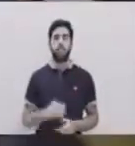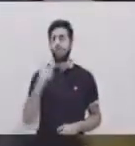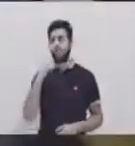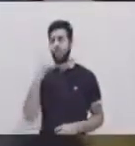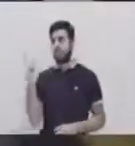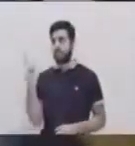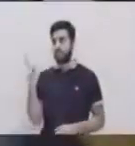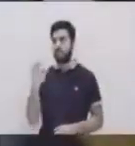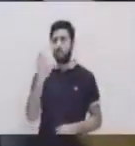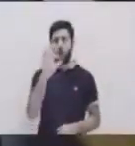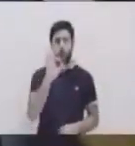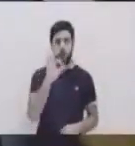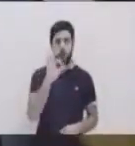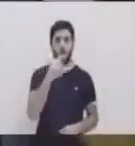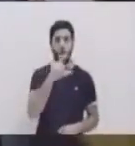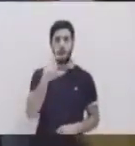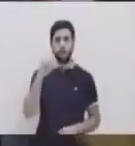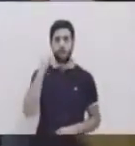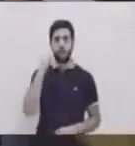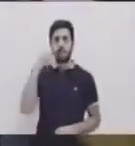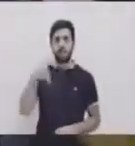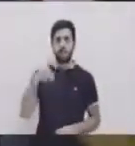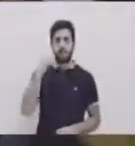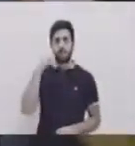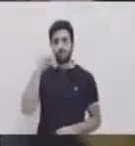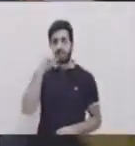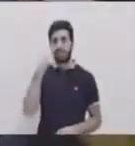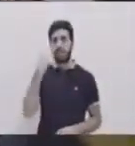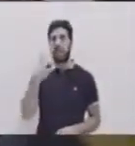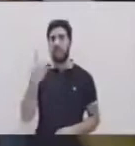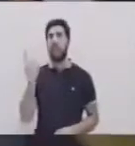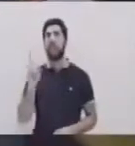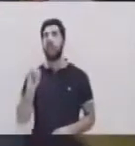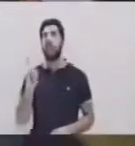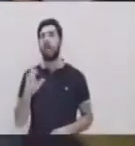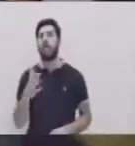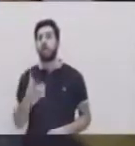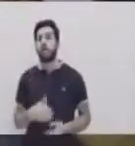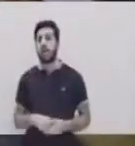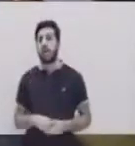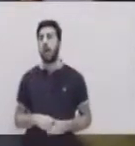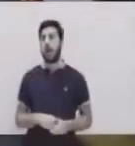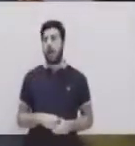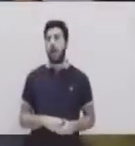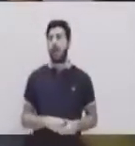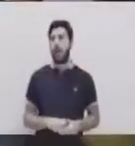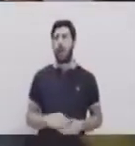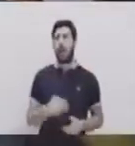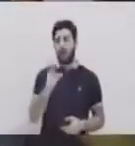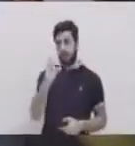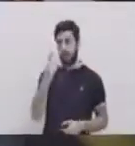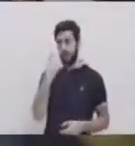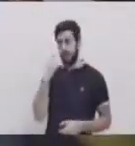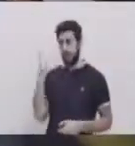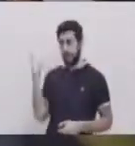mentira? Es cierto, ¿será verdad? Es cierto. ¿Será que lo investigamos mejor? Bueno, vamos entonces a